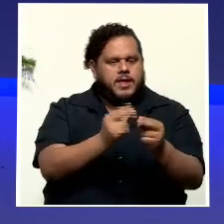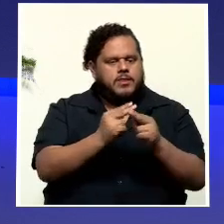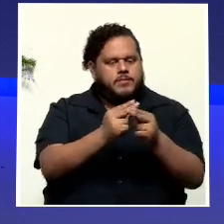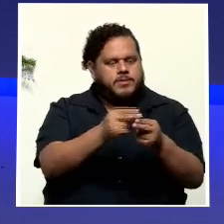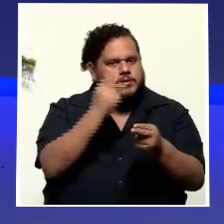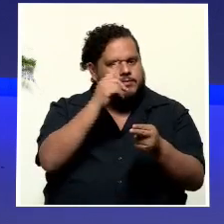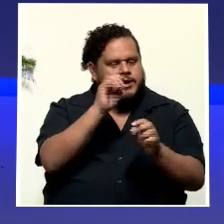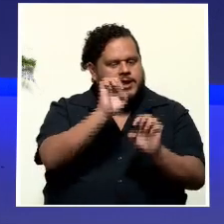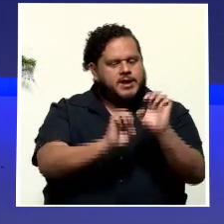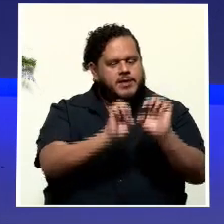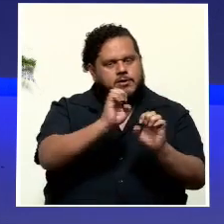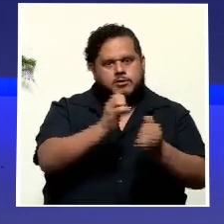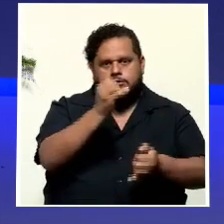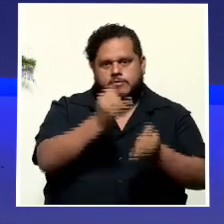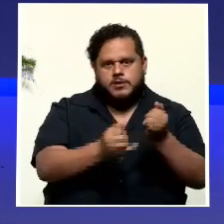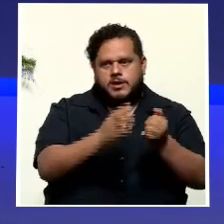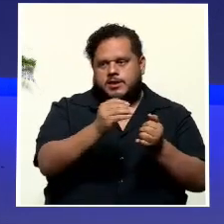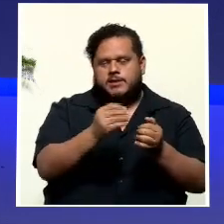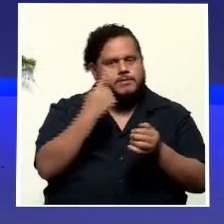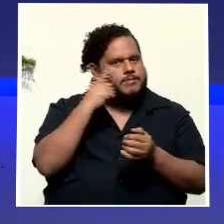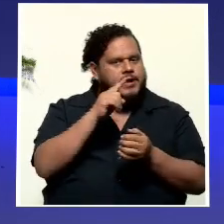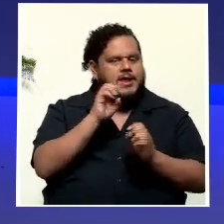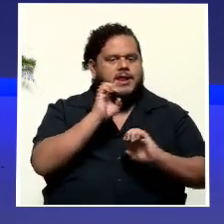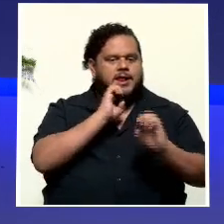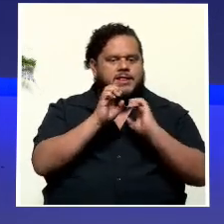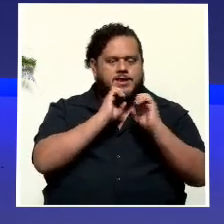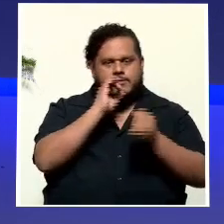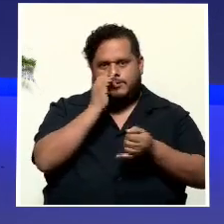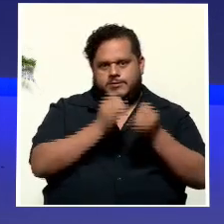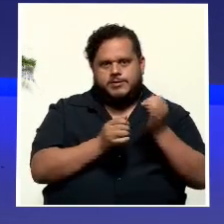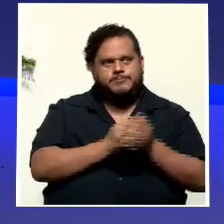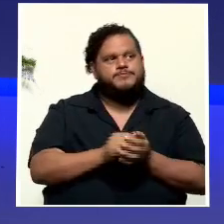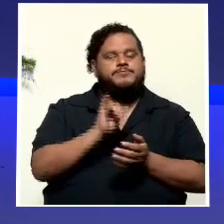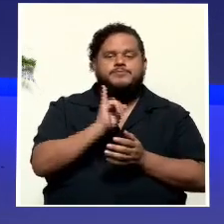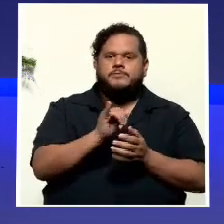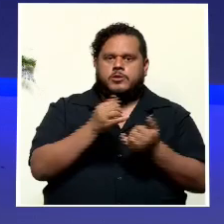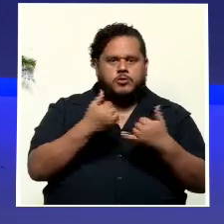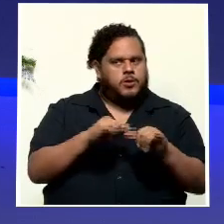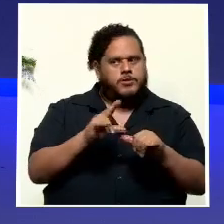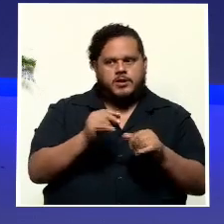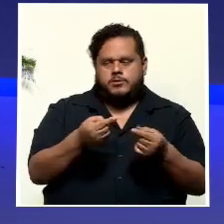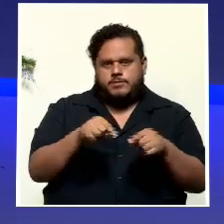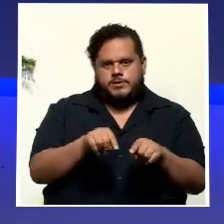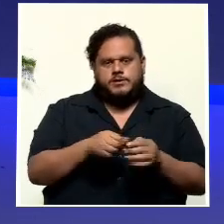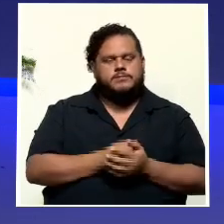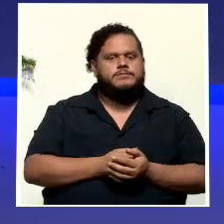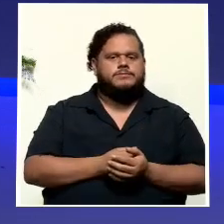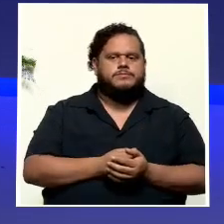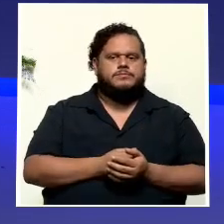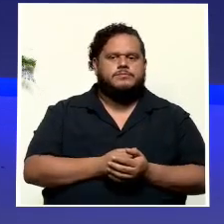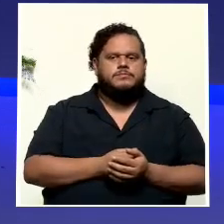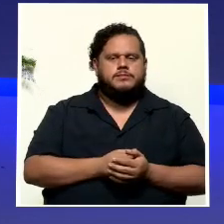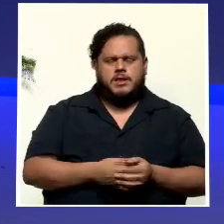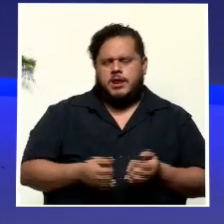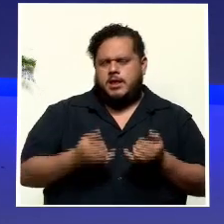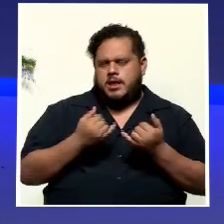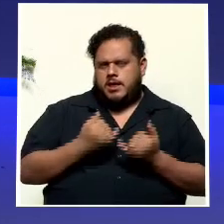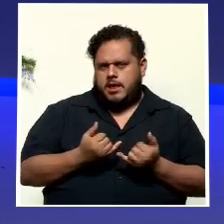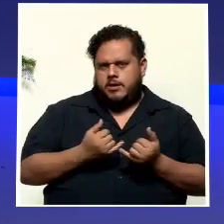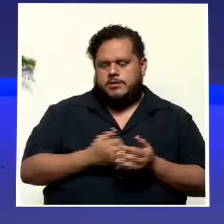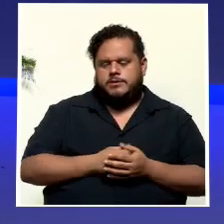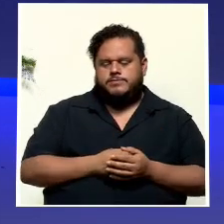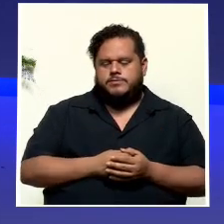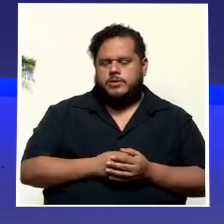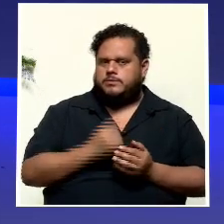la evaluación final y para la entrevista final, que eso todavía no se ha dado. Ahora,